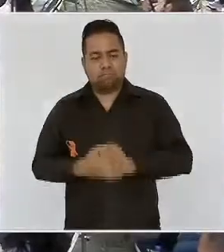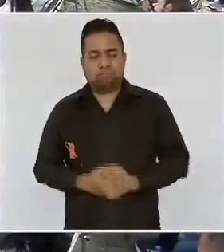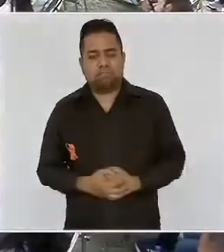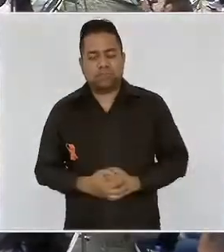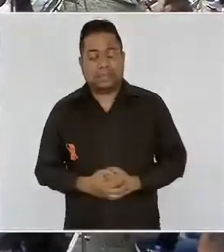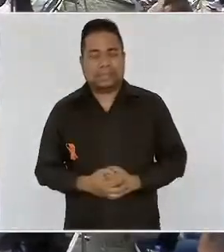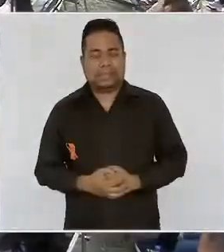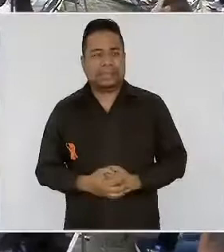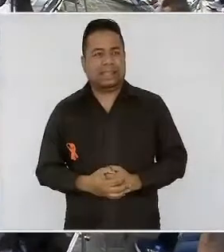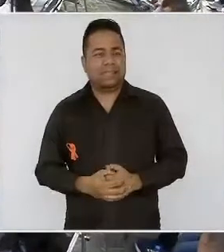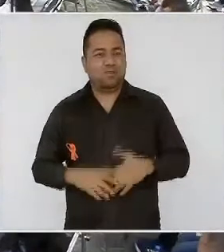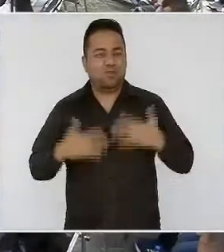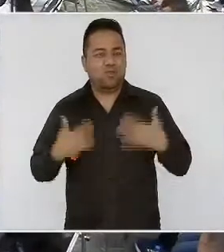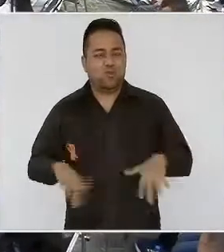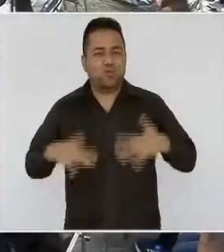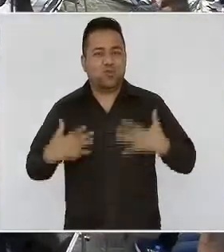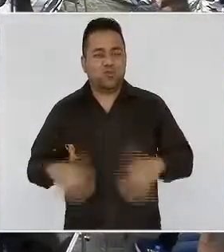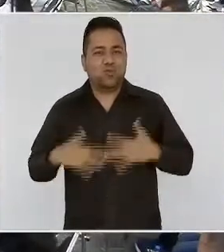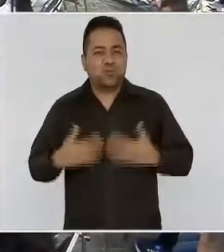Híjole.